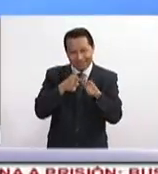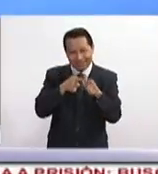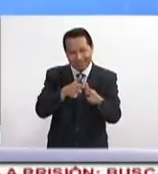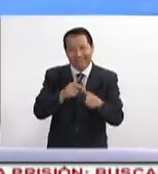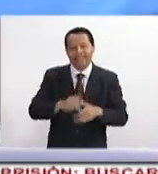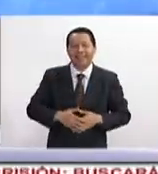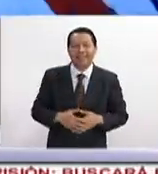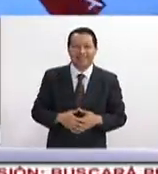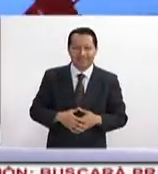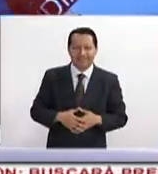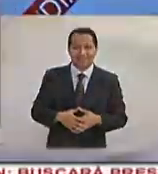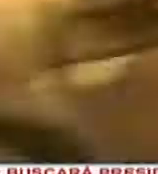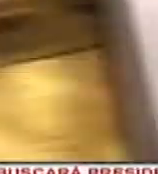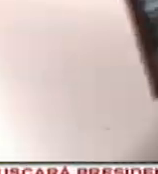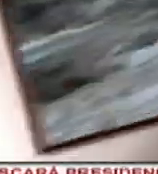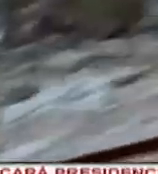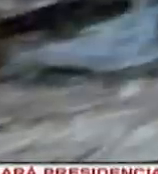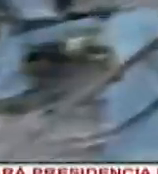al Día.